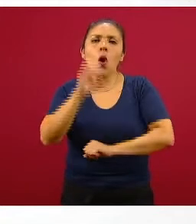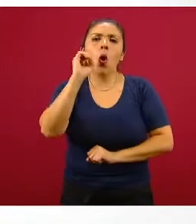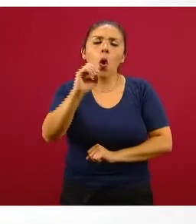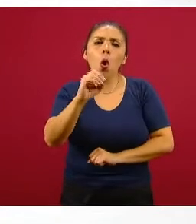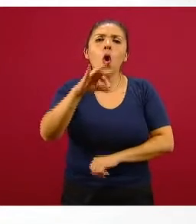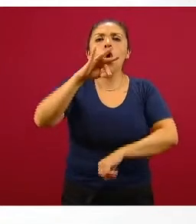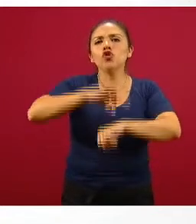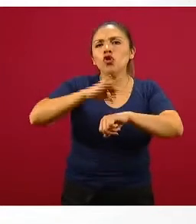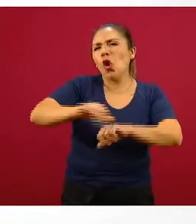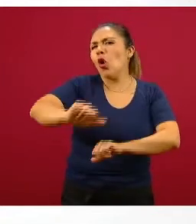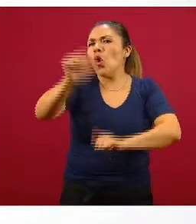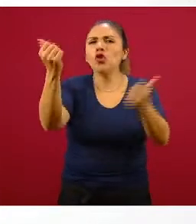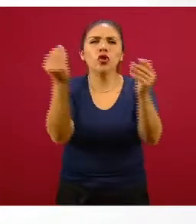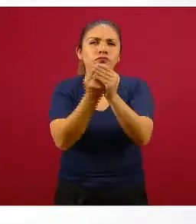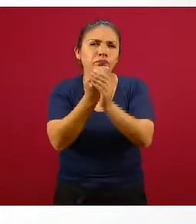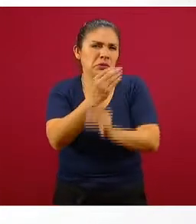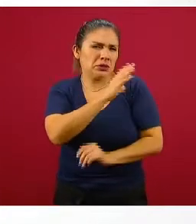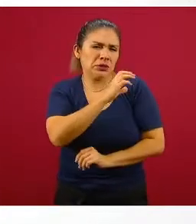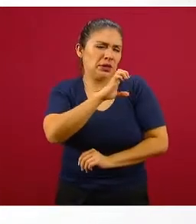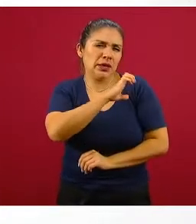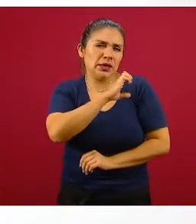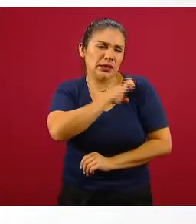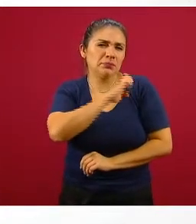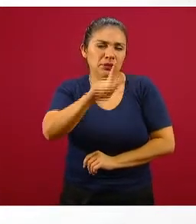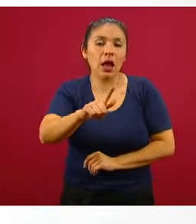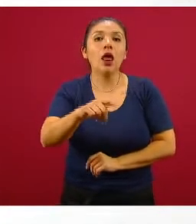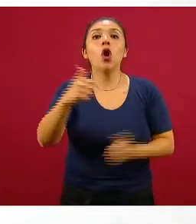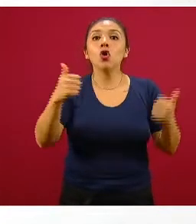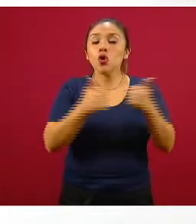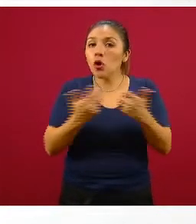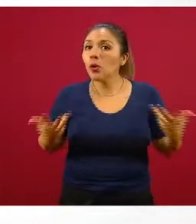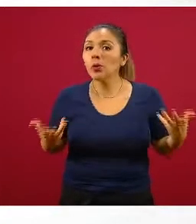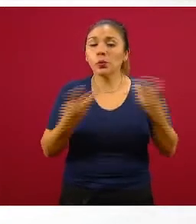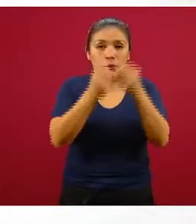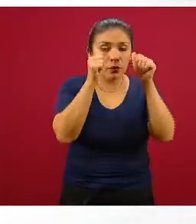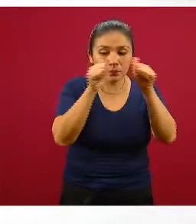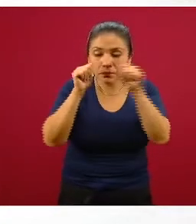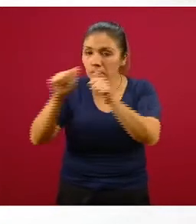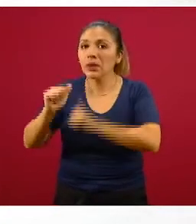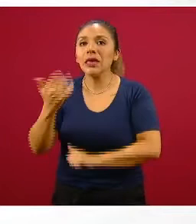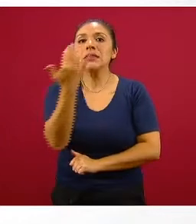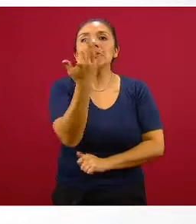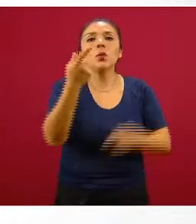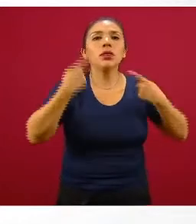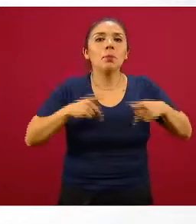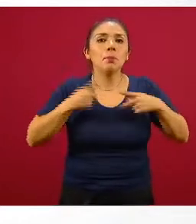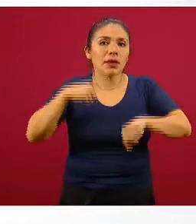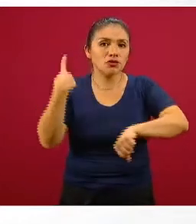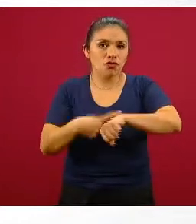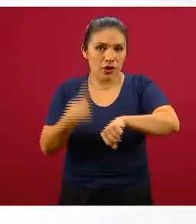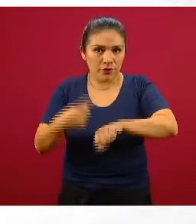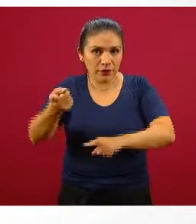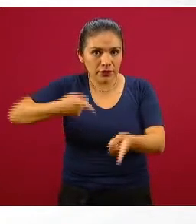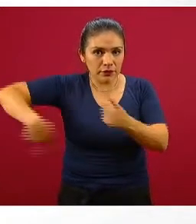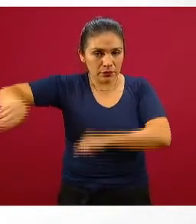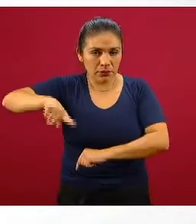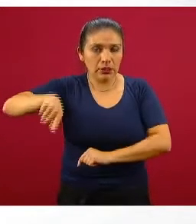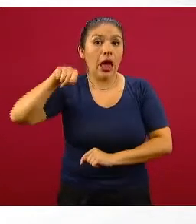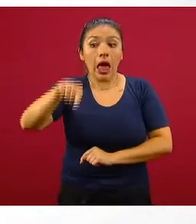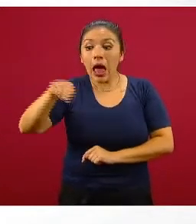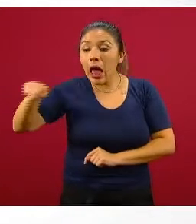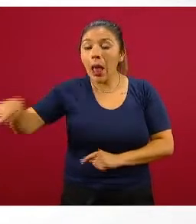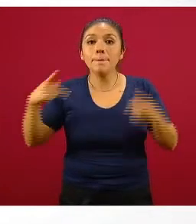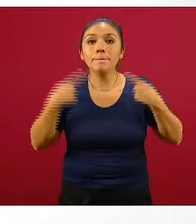de otras especialidades o médicos generales, y en total atenderían a 50 pacientes, que serían pacientes a quienes